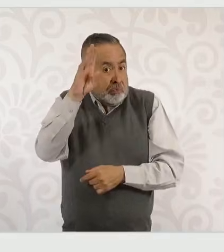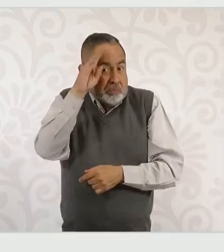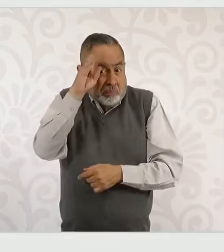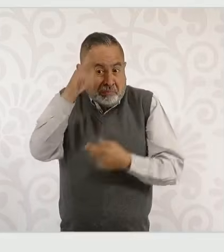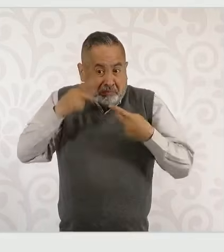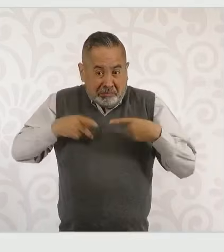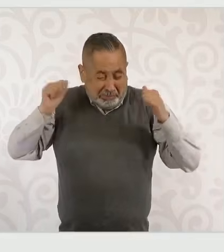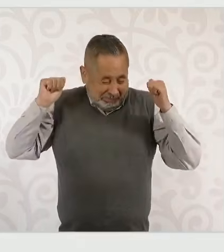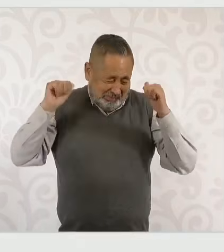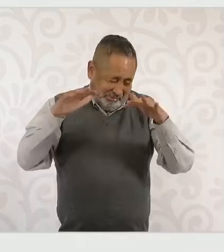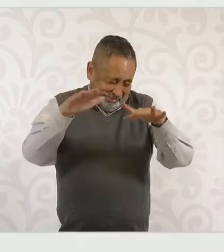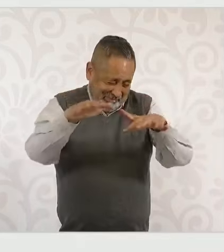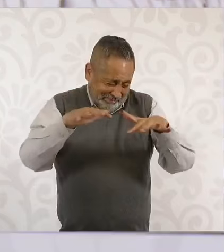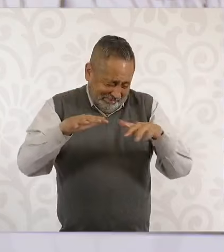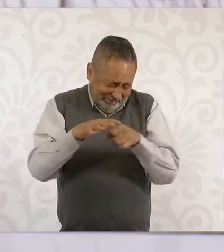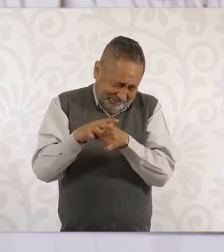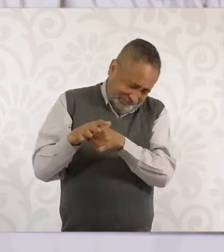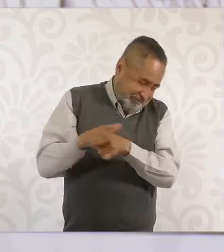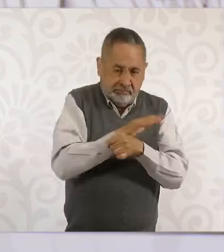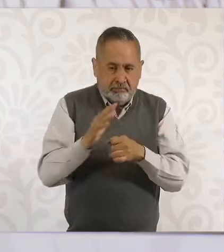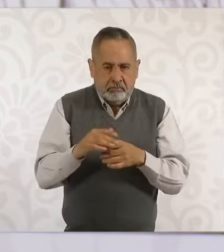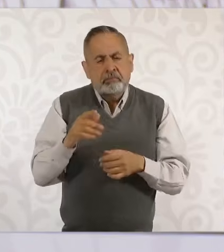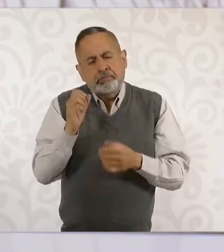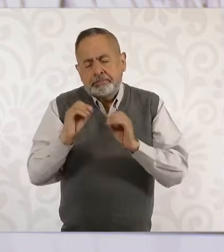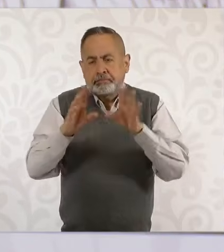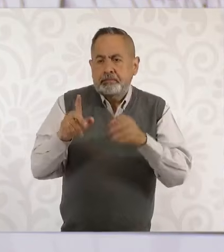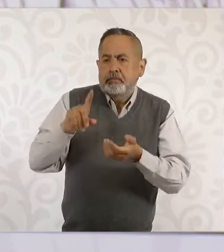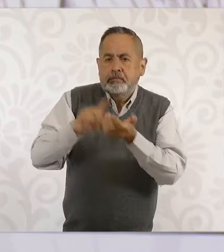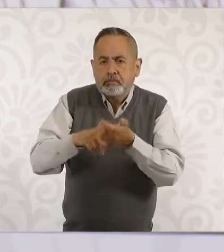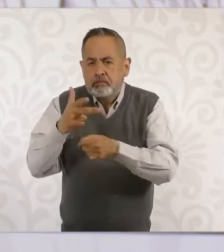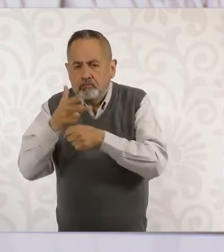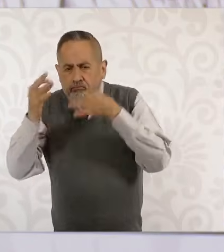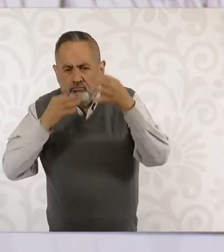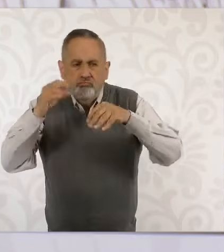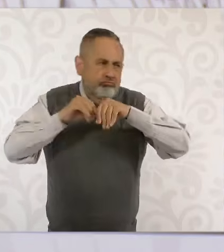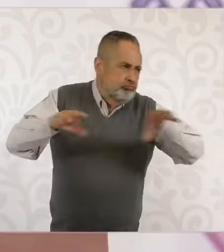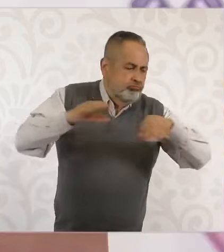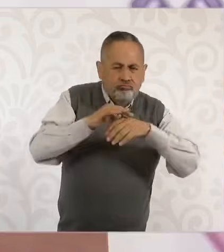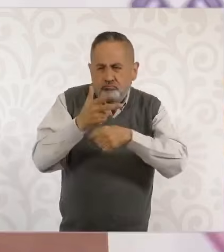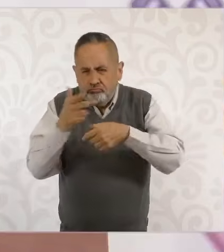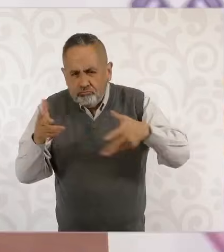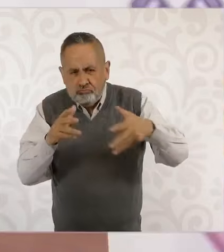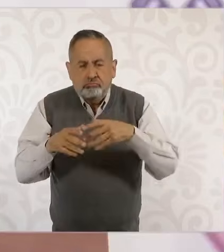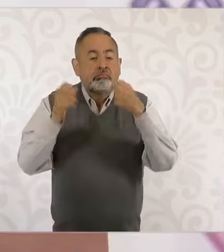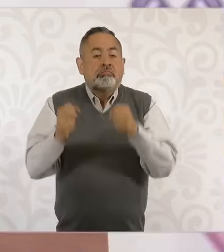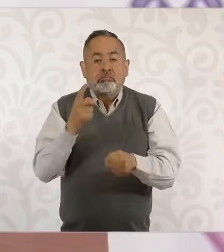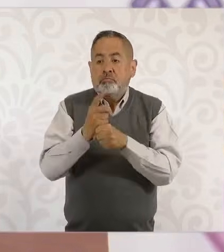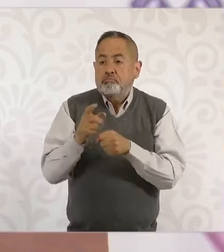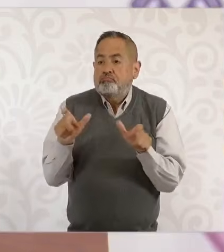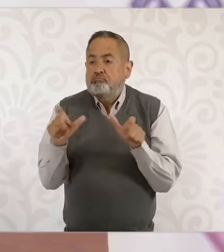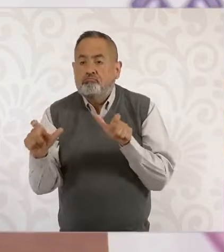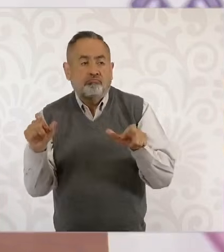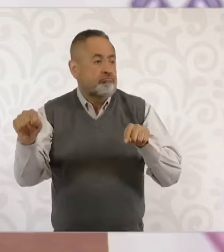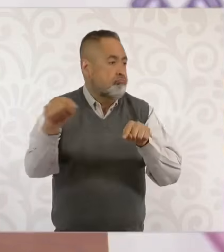llegó, no, es claro que el operativo que se hizo de información y no solo de seguridad, sino